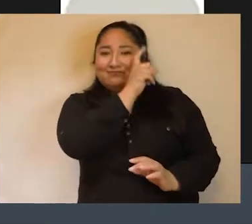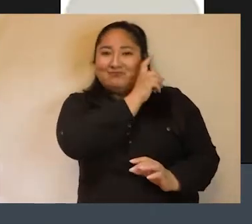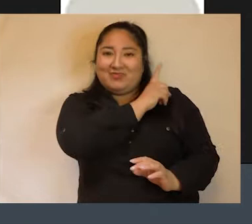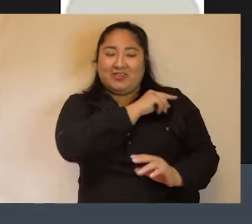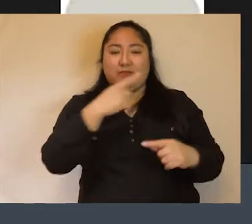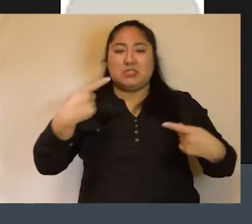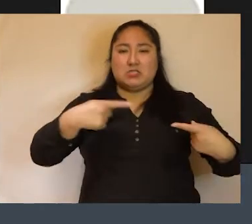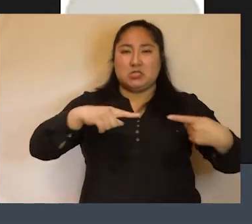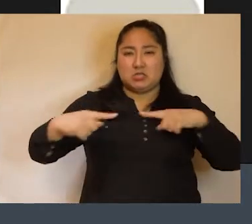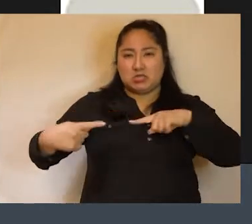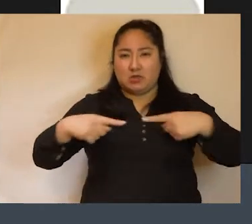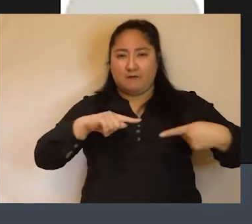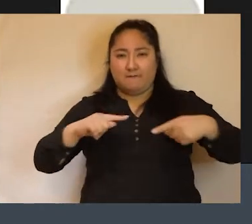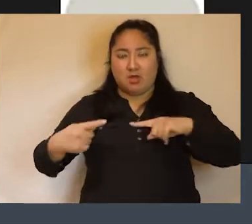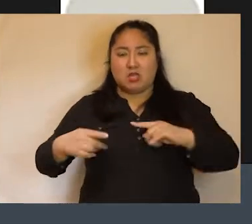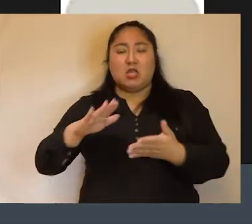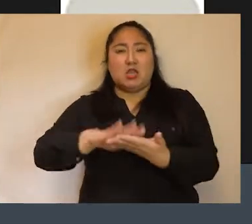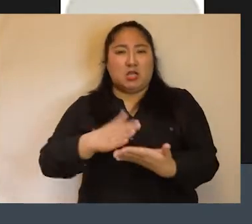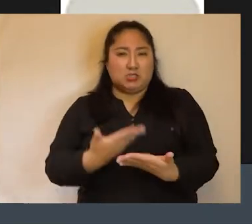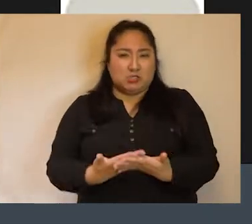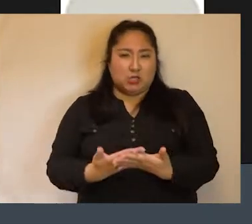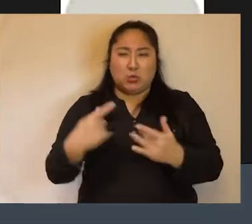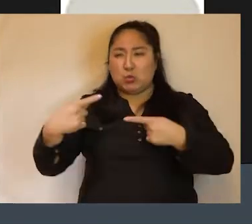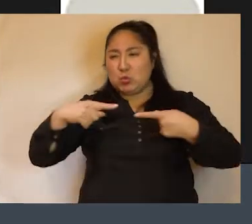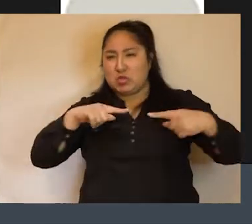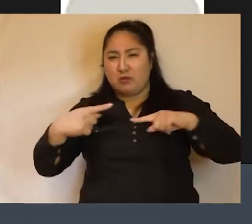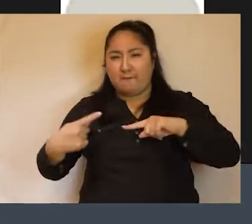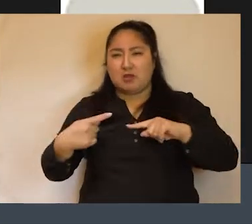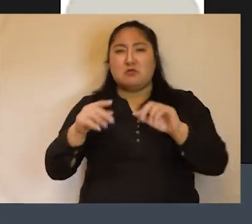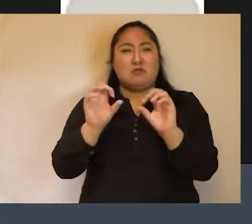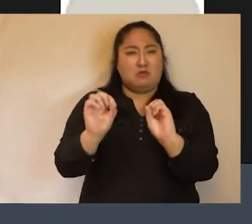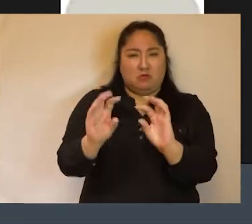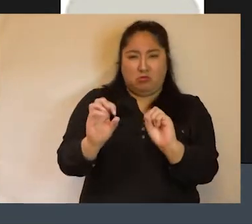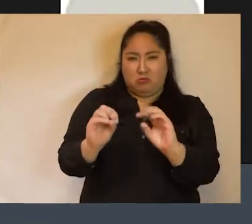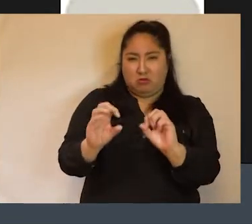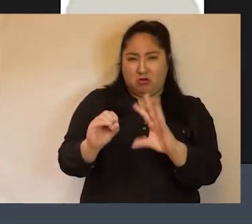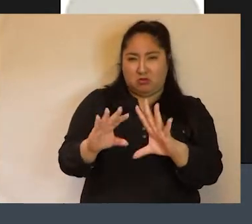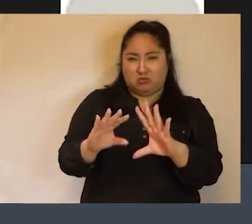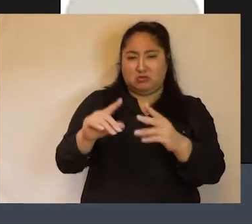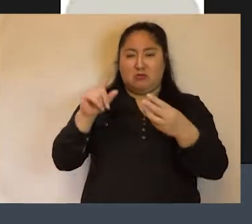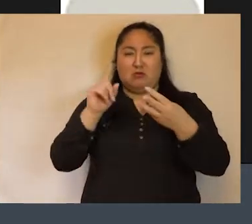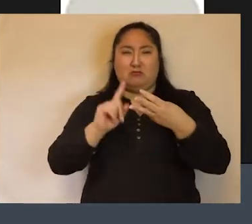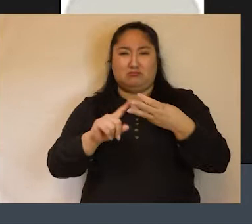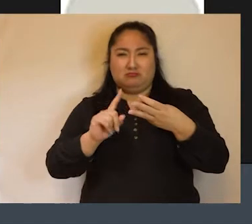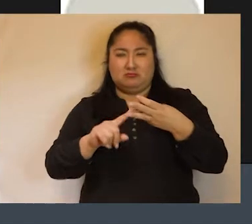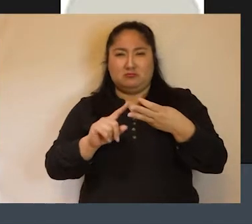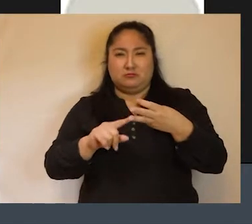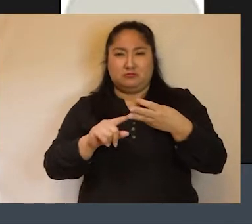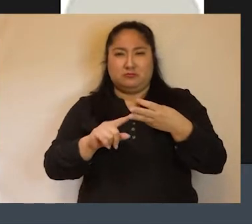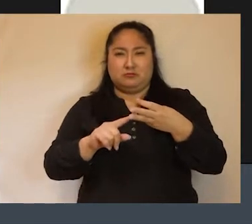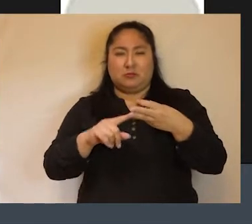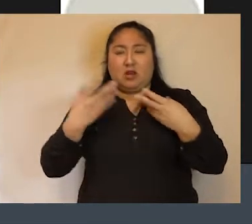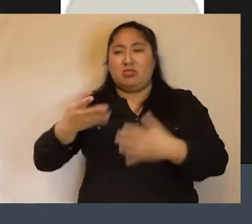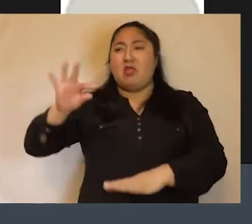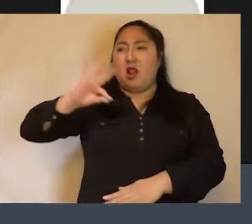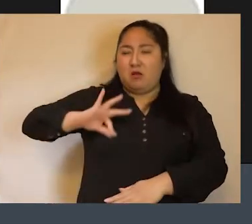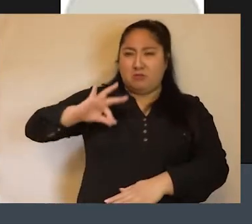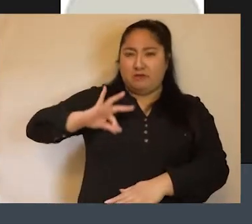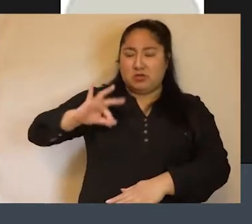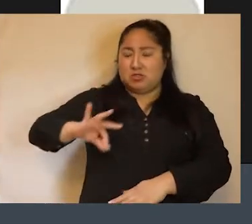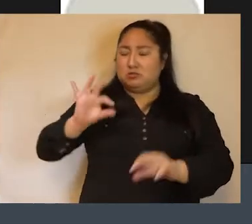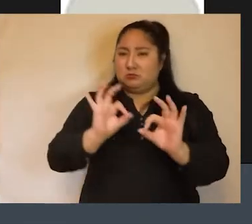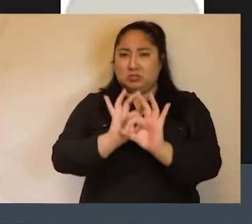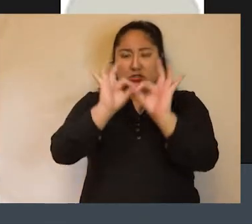más complejo aún el debate de la salud, el debate de la educación, el debate de